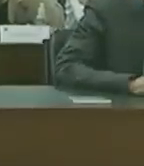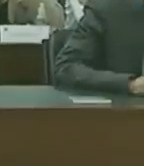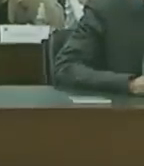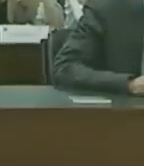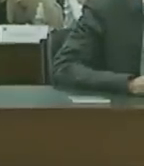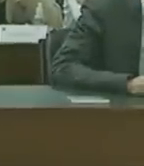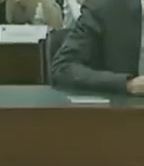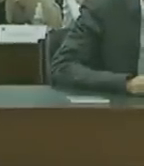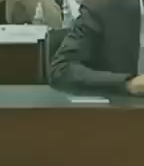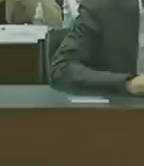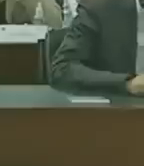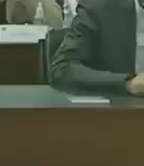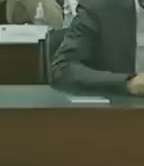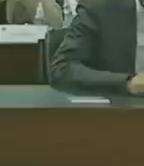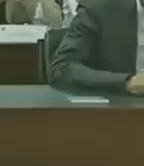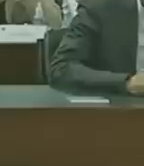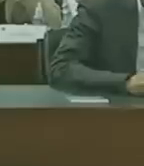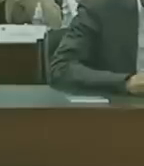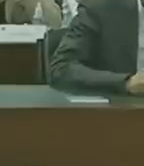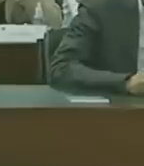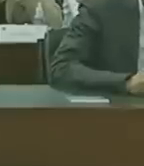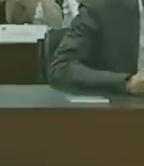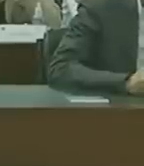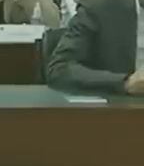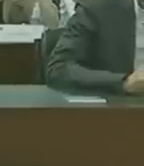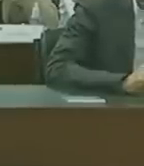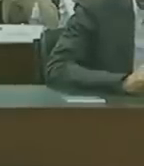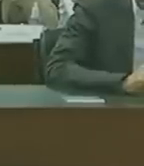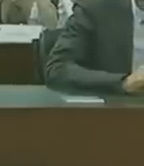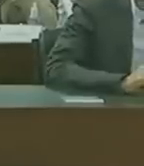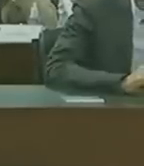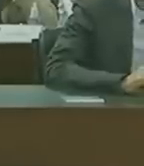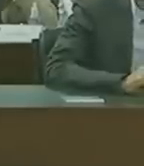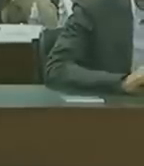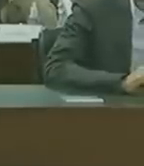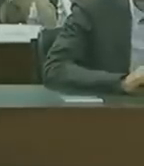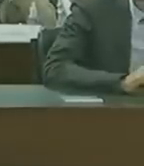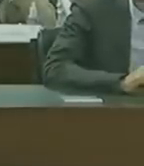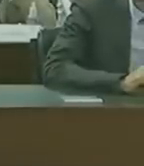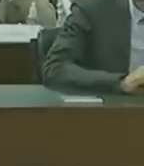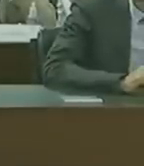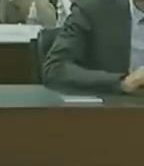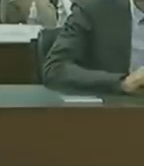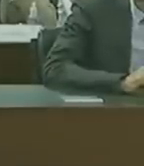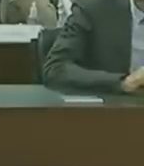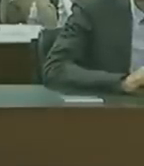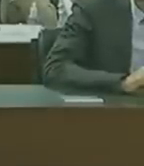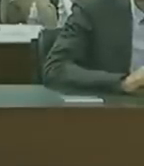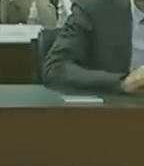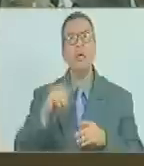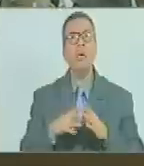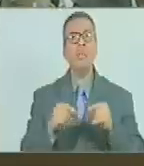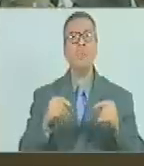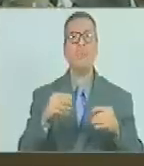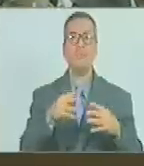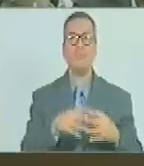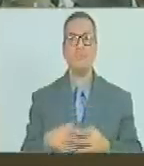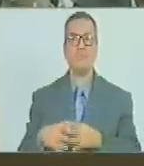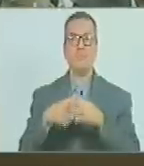por su enanez mental y su mezquindad política, creen que el